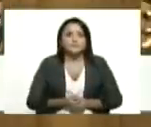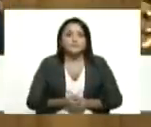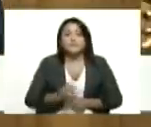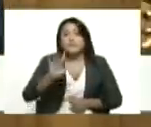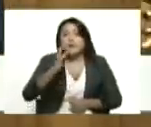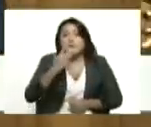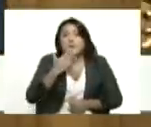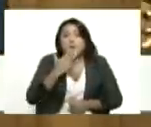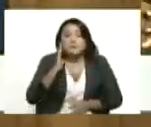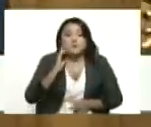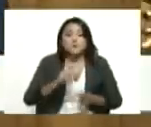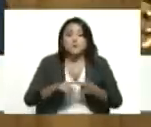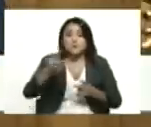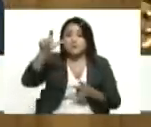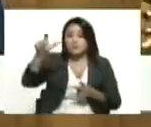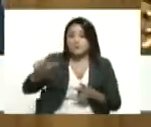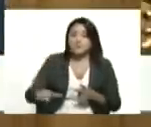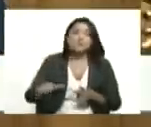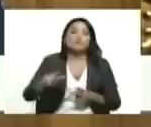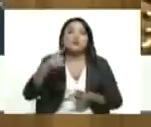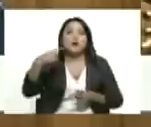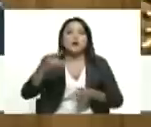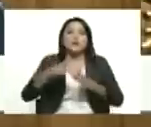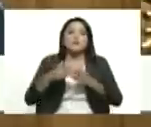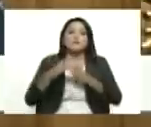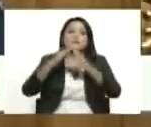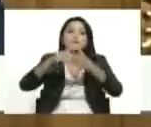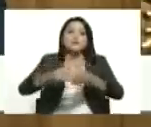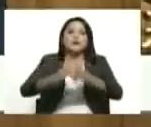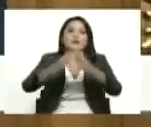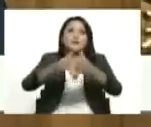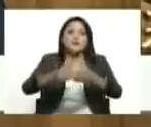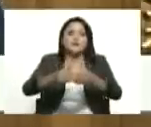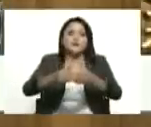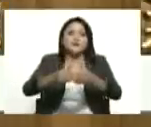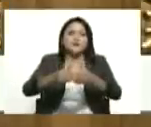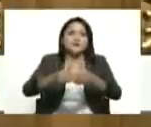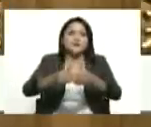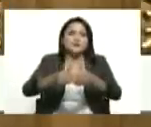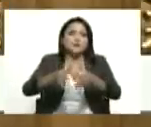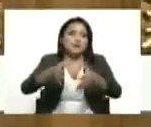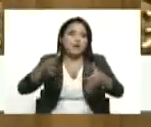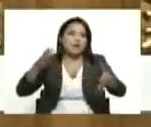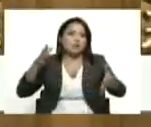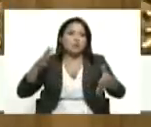Si ese señor tiene un yate de... ¿cuántos pies es que era?